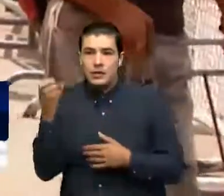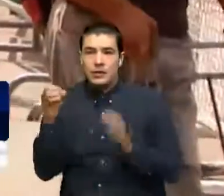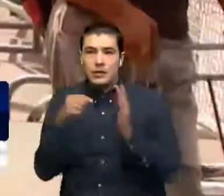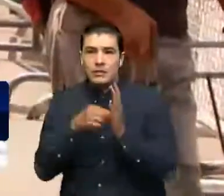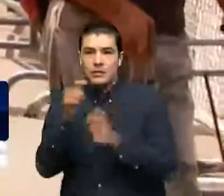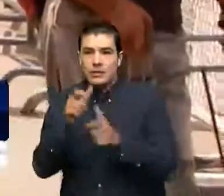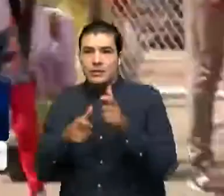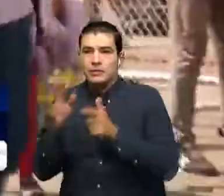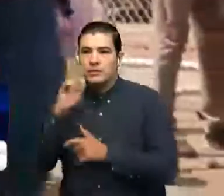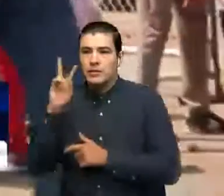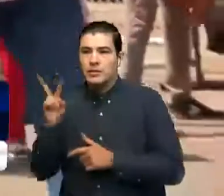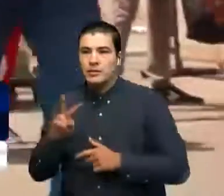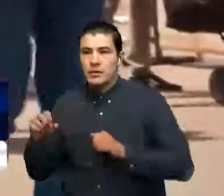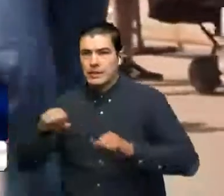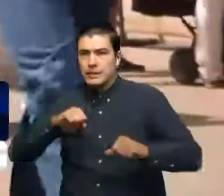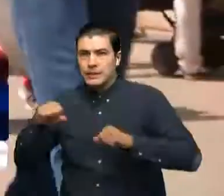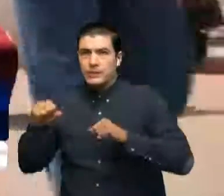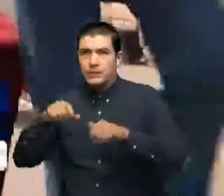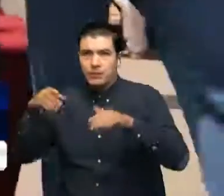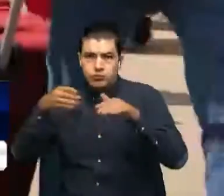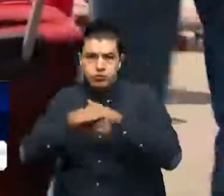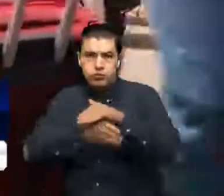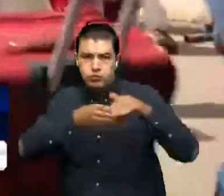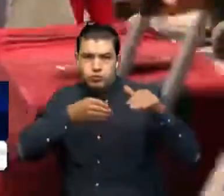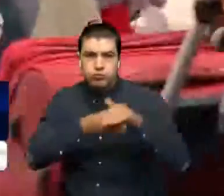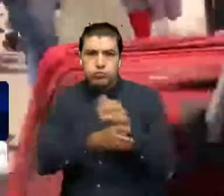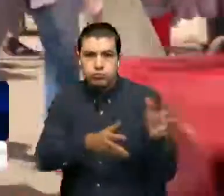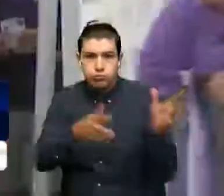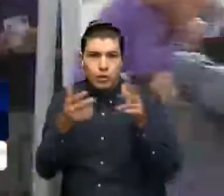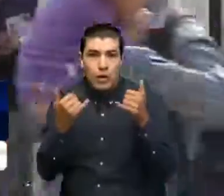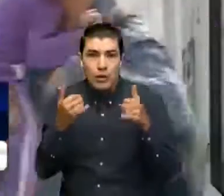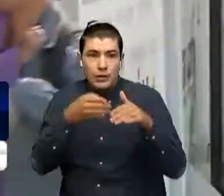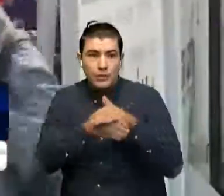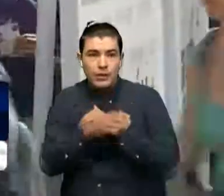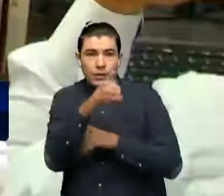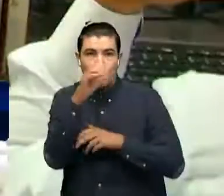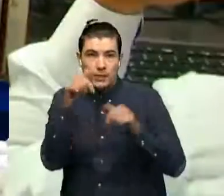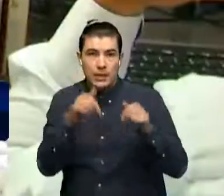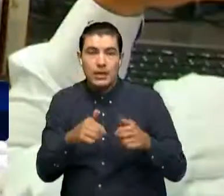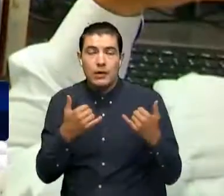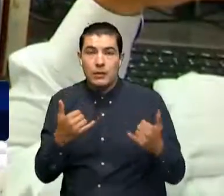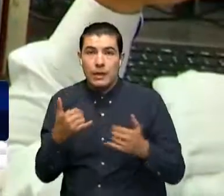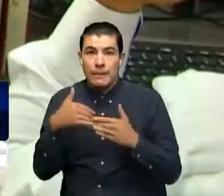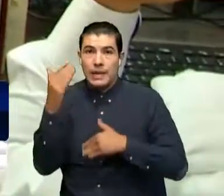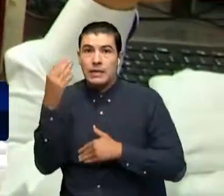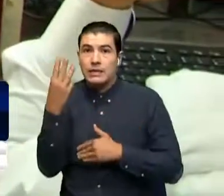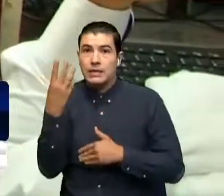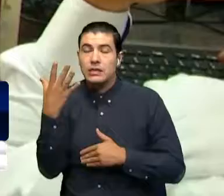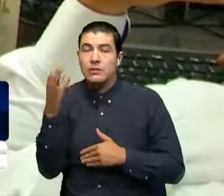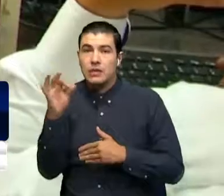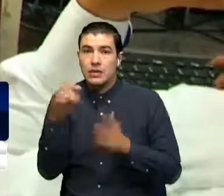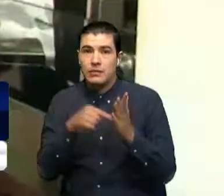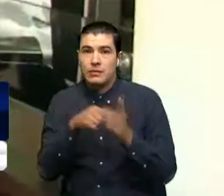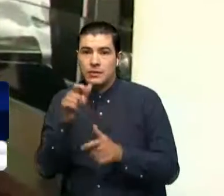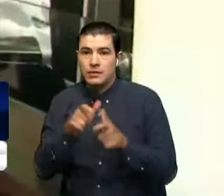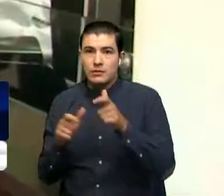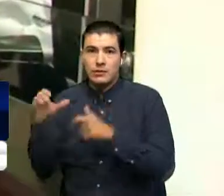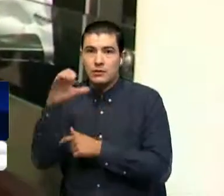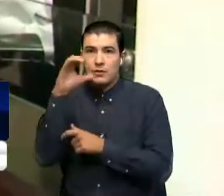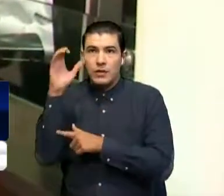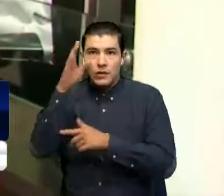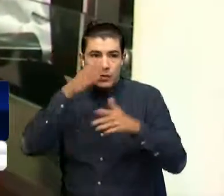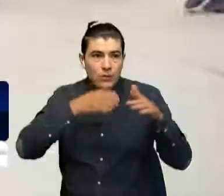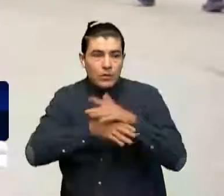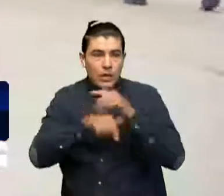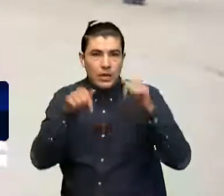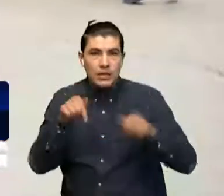por los pasos legales fronterizos actualmente. A la fecha, más de 350.000 colombianos han retornado al país y más